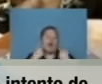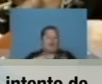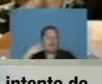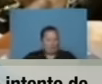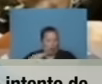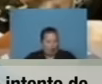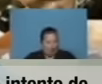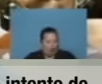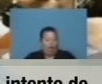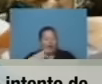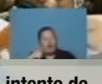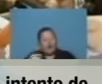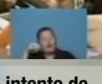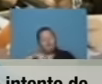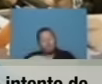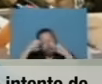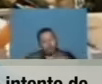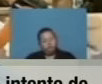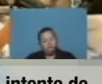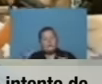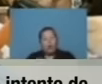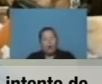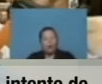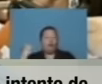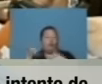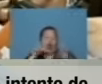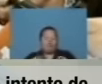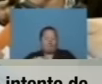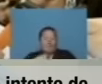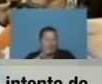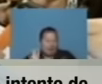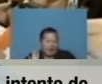que uno forma definitivamente parte de la voluntad popular,